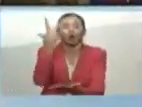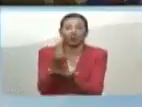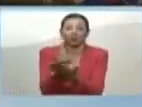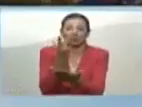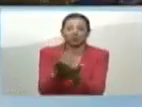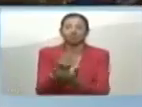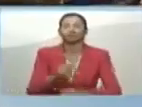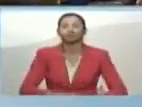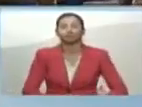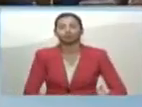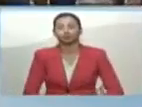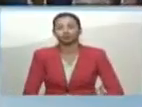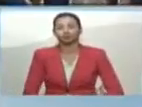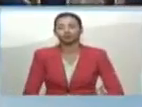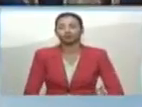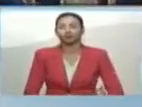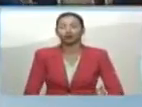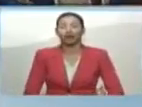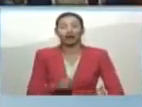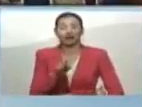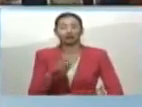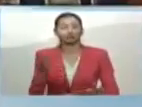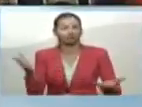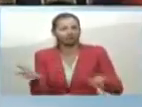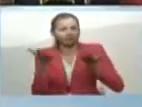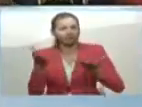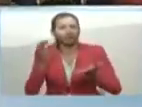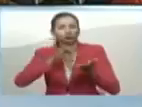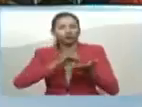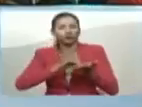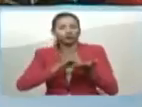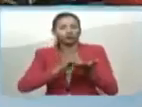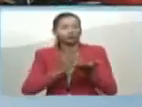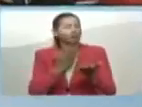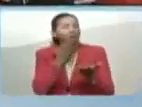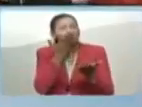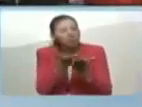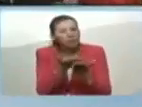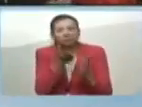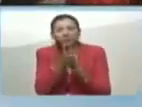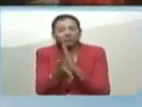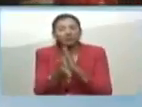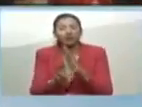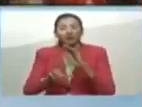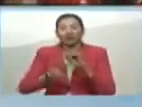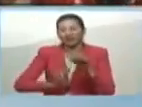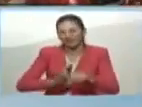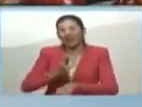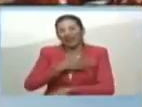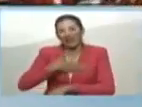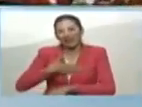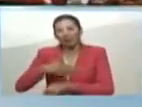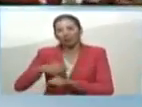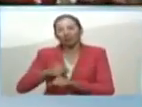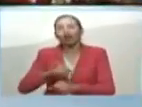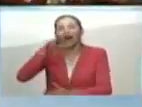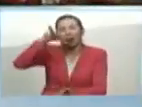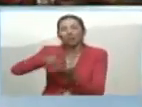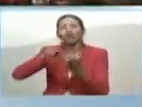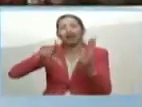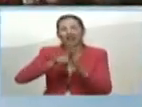En el reimpulso nosotros planteamos hacer uso de la ley, como lo planteó la